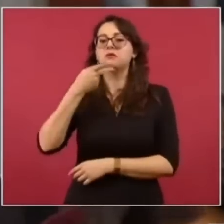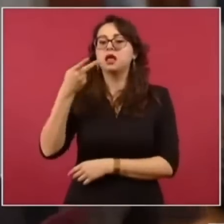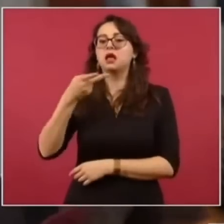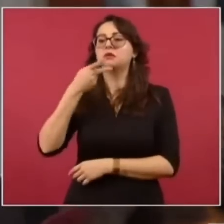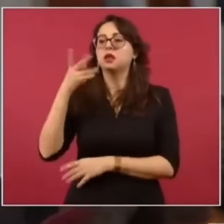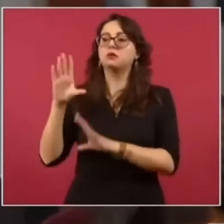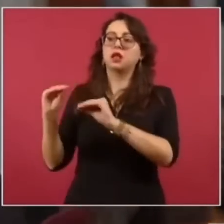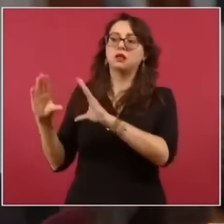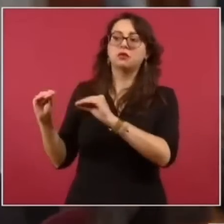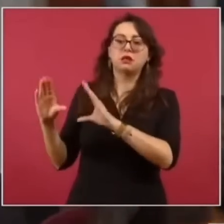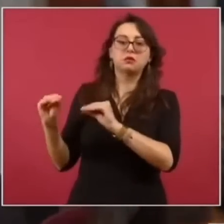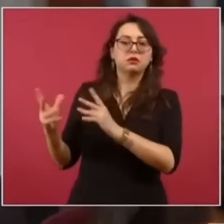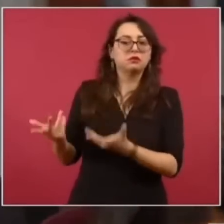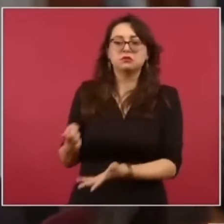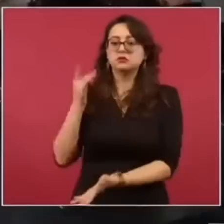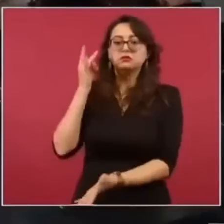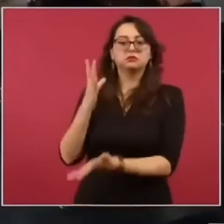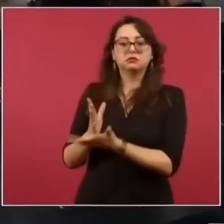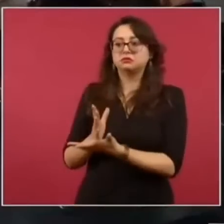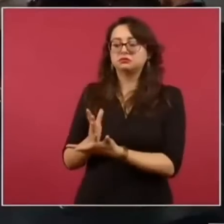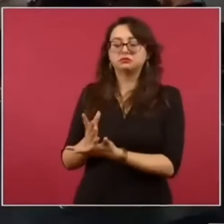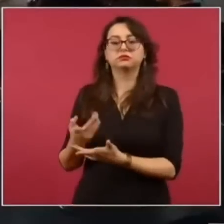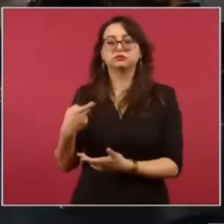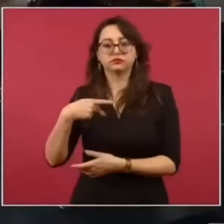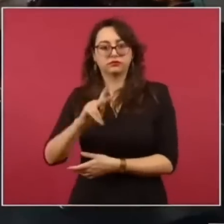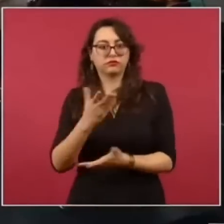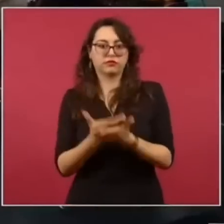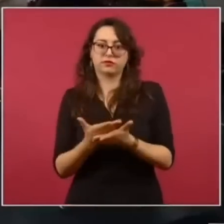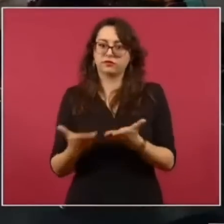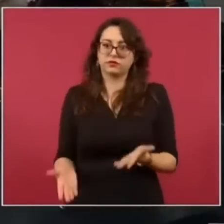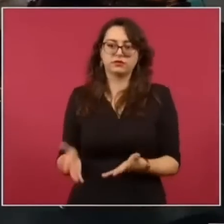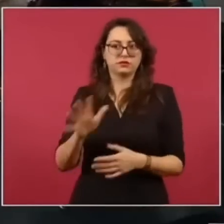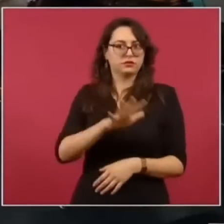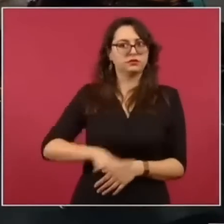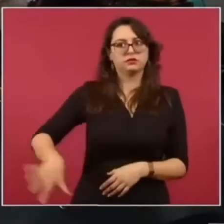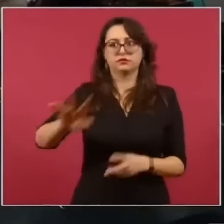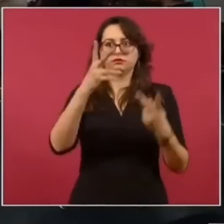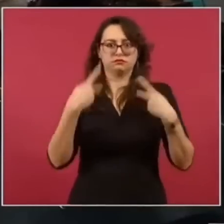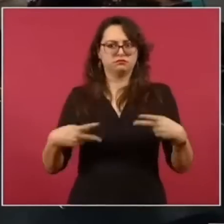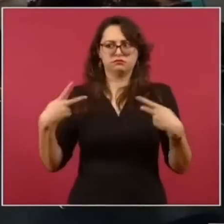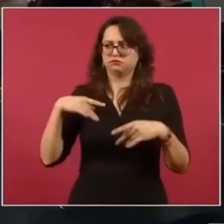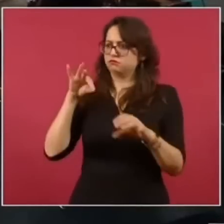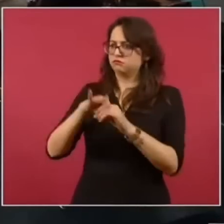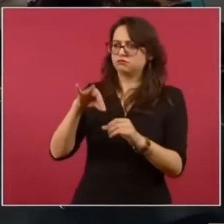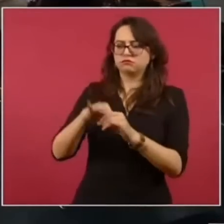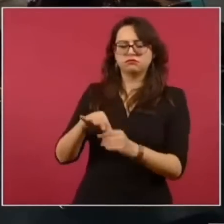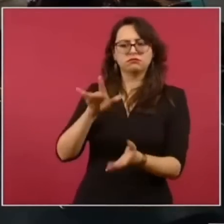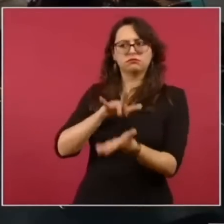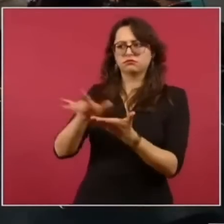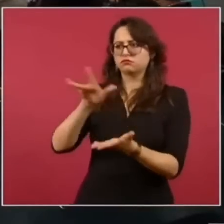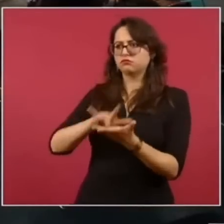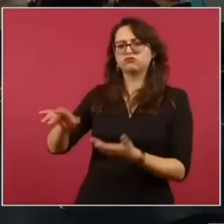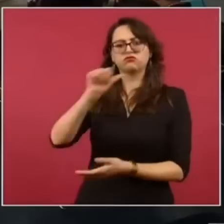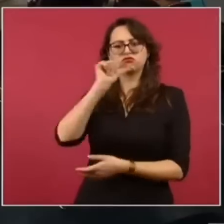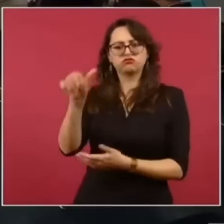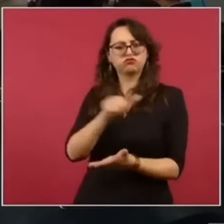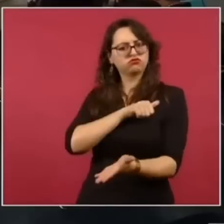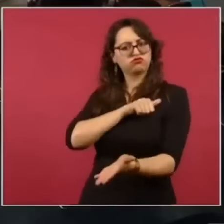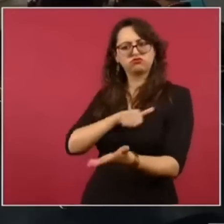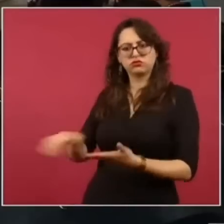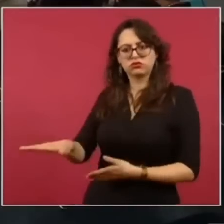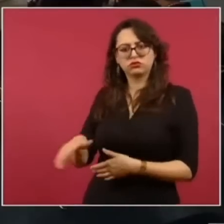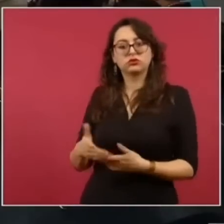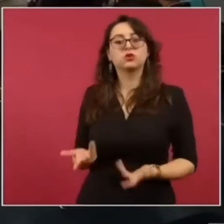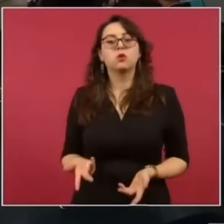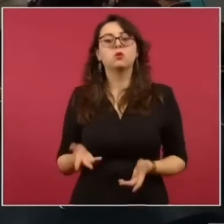gobierno tamaulipeco. Presidente, para profundizar más en el tema, me gustaría solicitarle si aquí, en este espacio, pudiera darnos a conocer